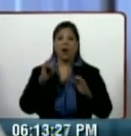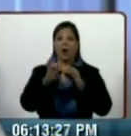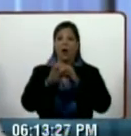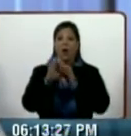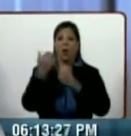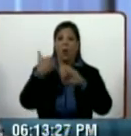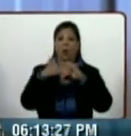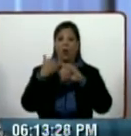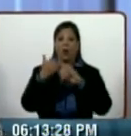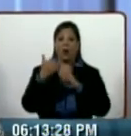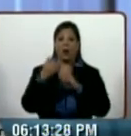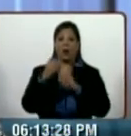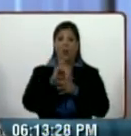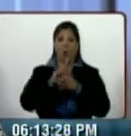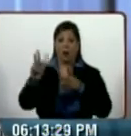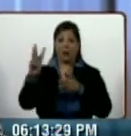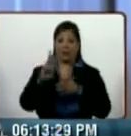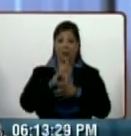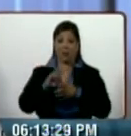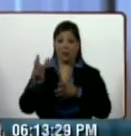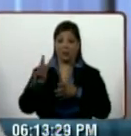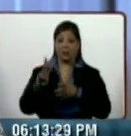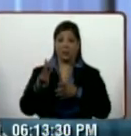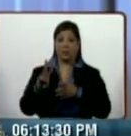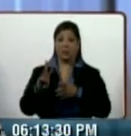candidato ha sido también hackeada